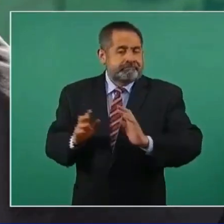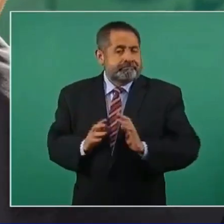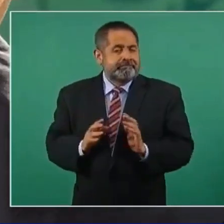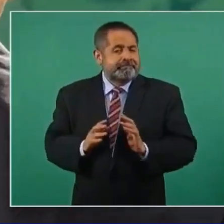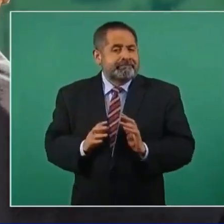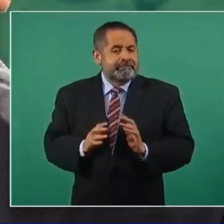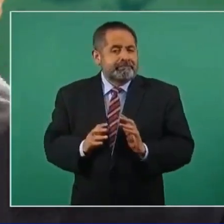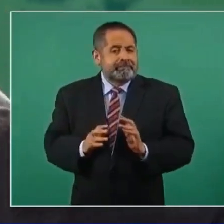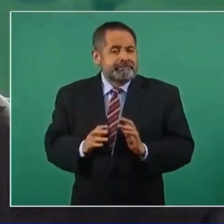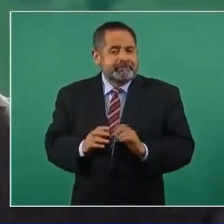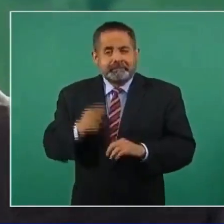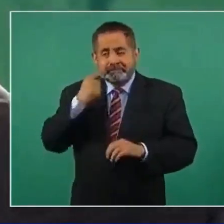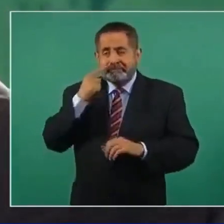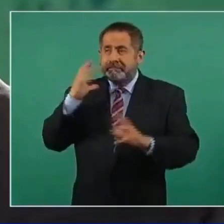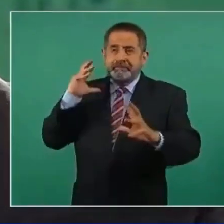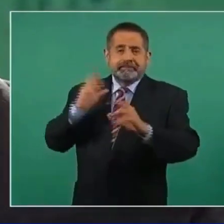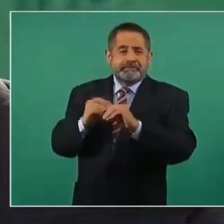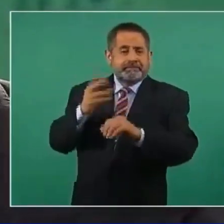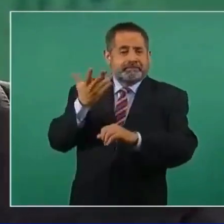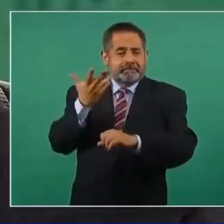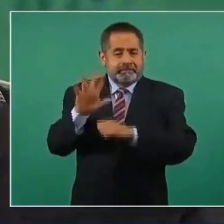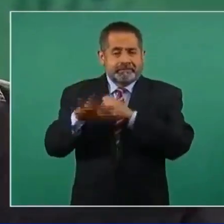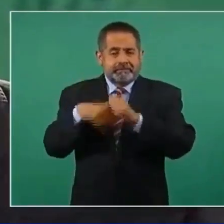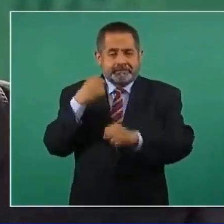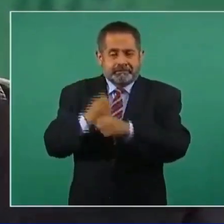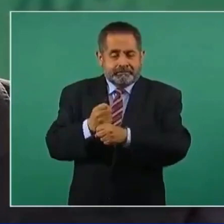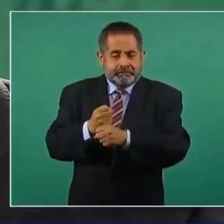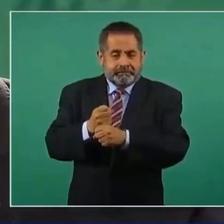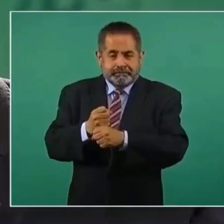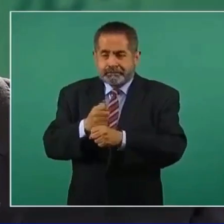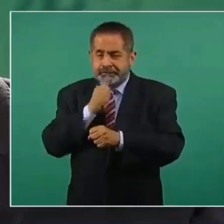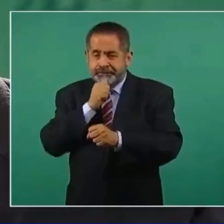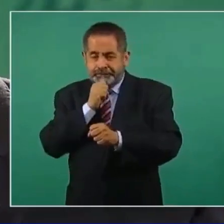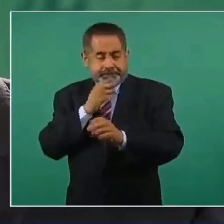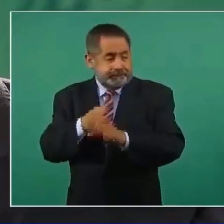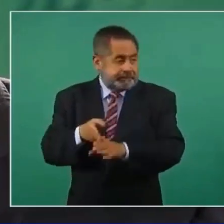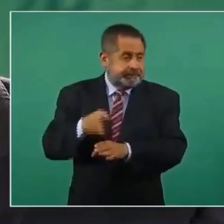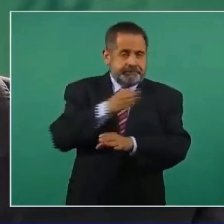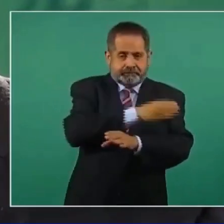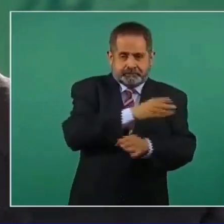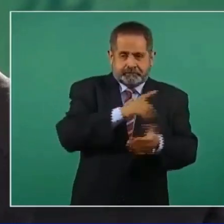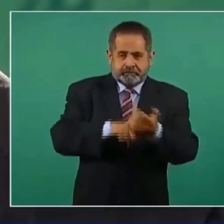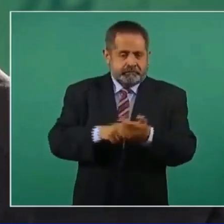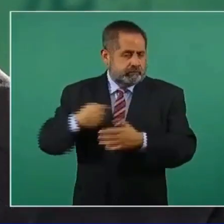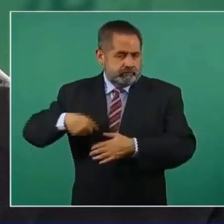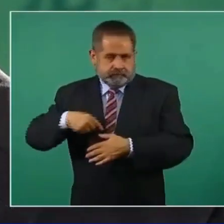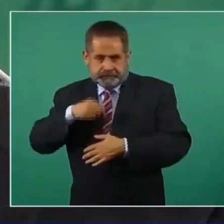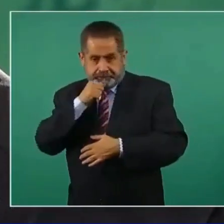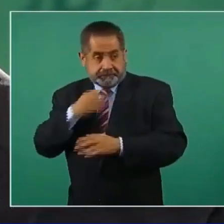Durante los 10 años anteriores a la llegada de nuestro gobierno,